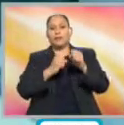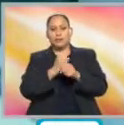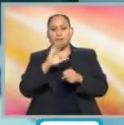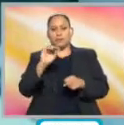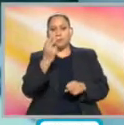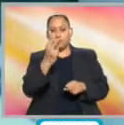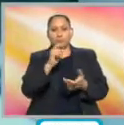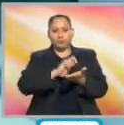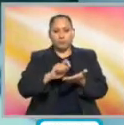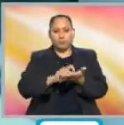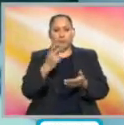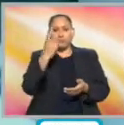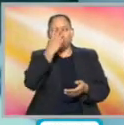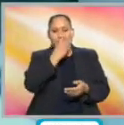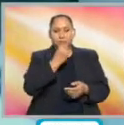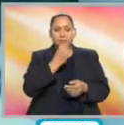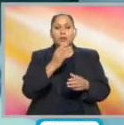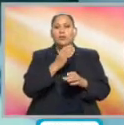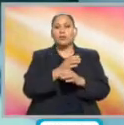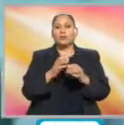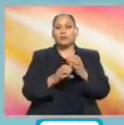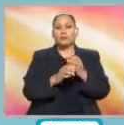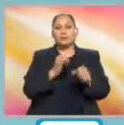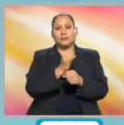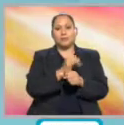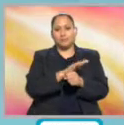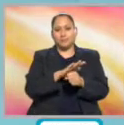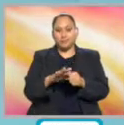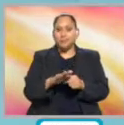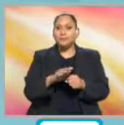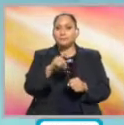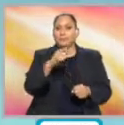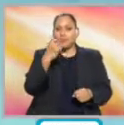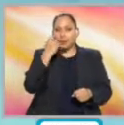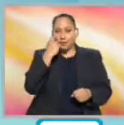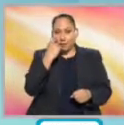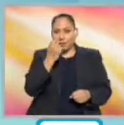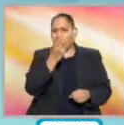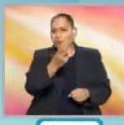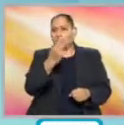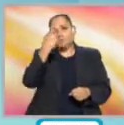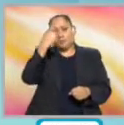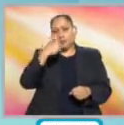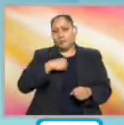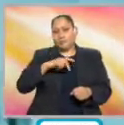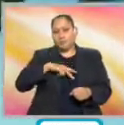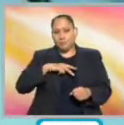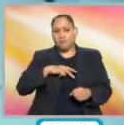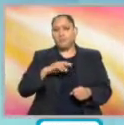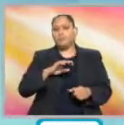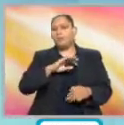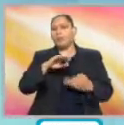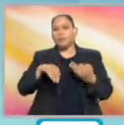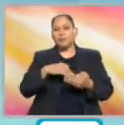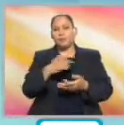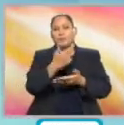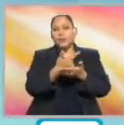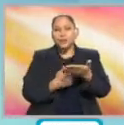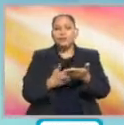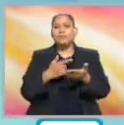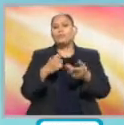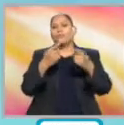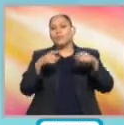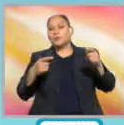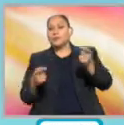maravilla. Ay, qué buena Que canción tiene un esta. ritmo Sí, buenísimo también para la carretera, según yo. Les digo, es mucho a la medida, ¿eh? Pueden poner todo el disco de salsas